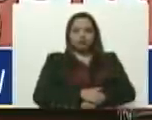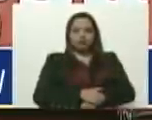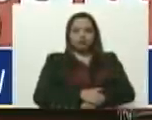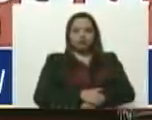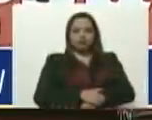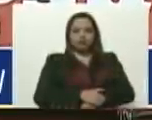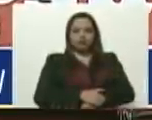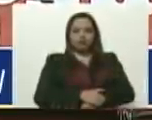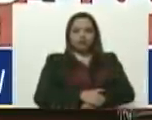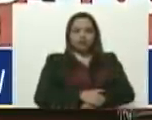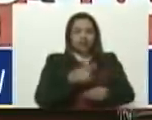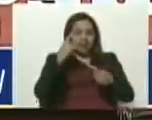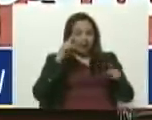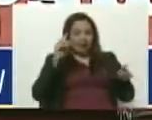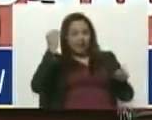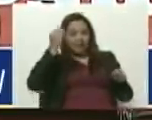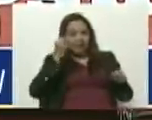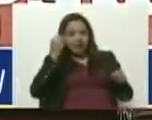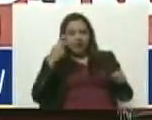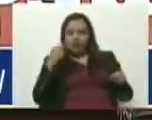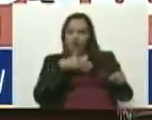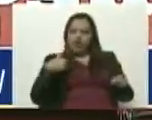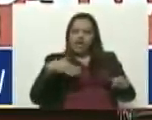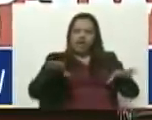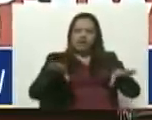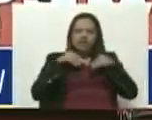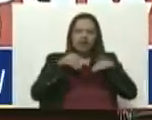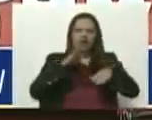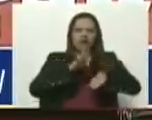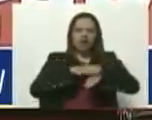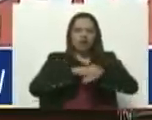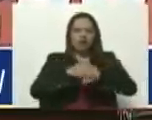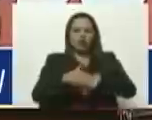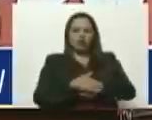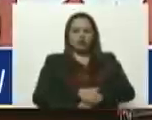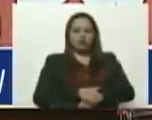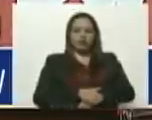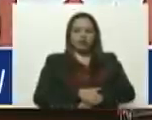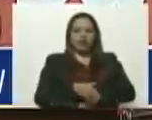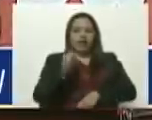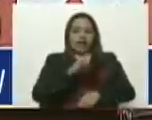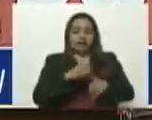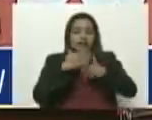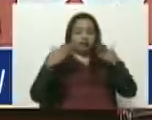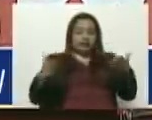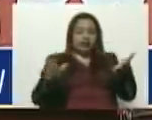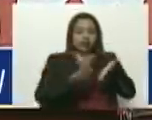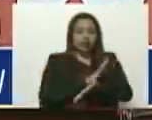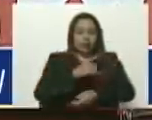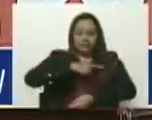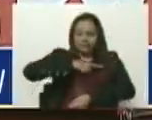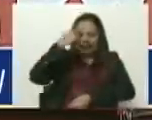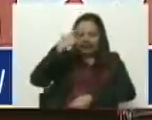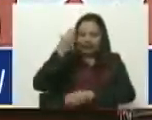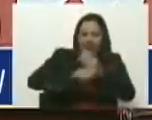creo que no lo quieren asumir por bueno por lo por la enorme grado de vergüenza